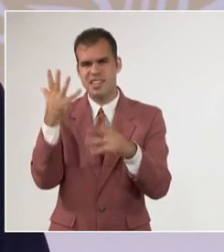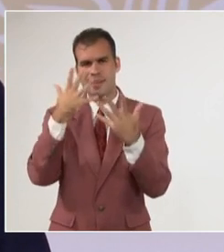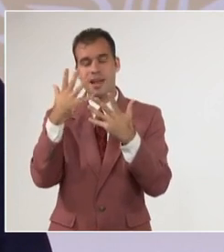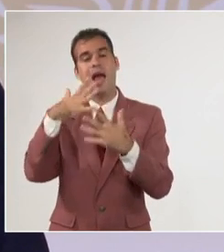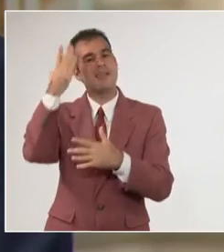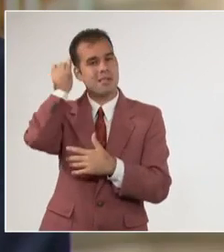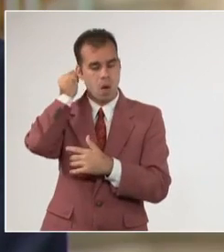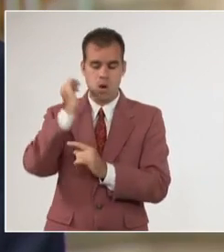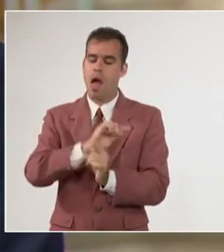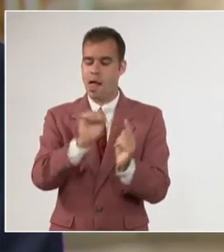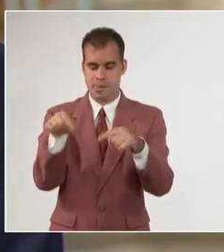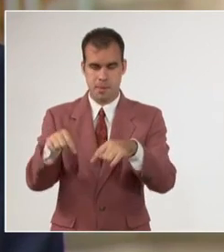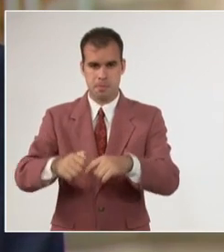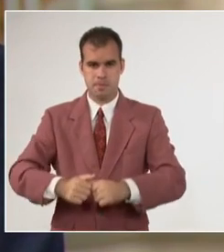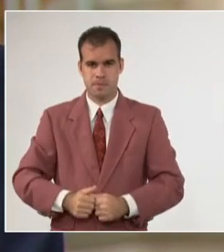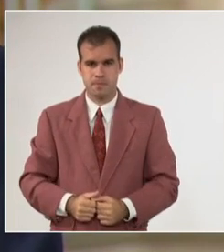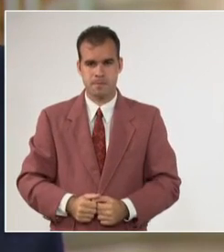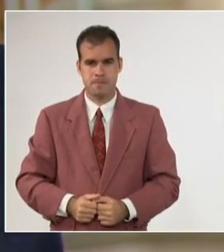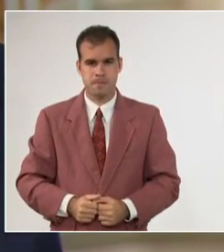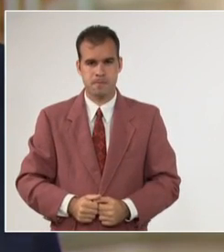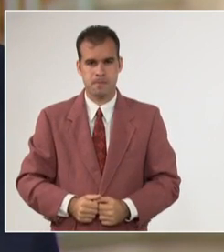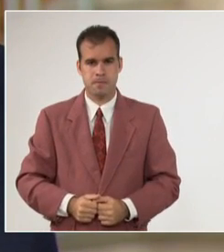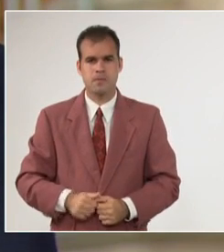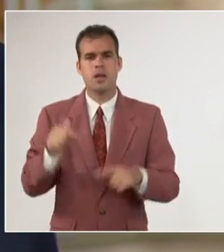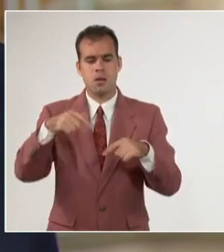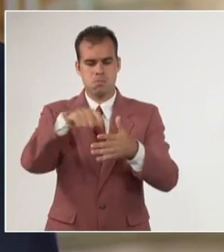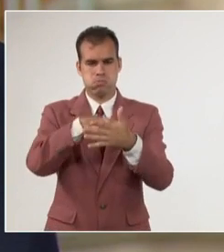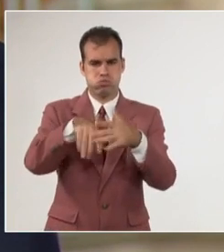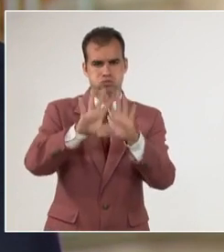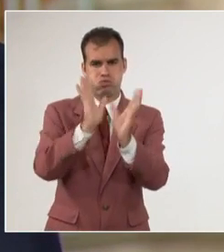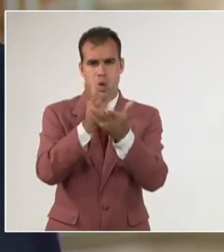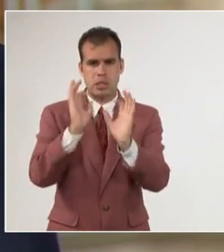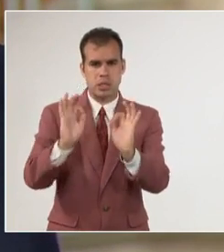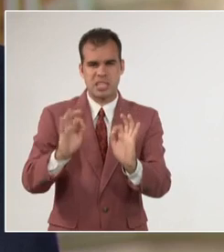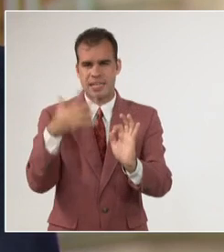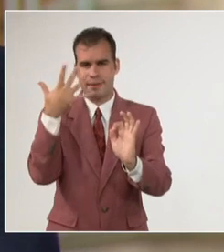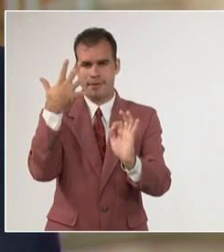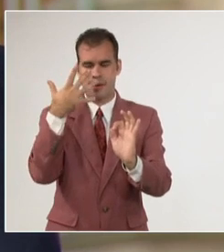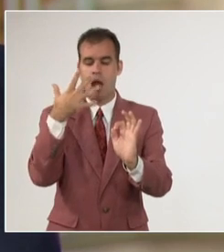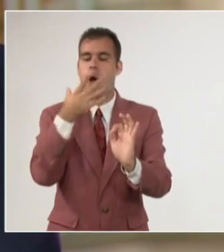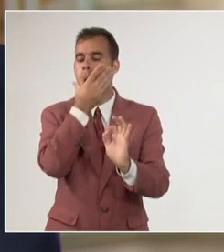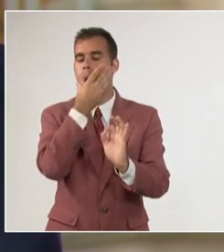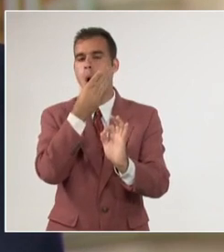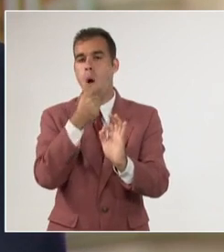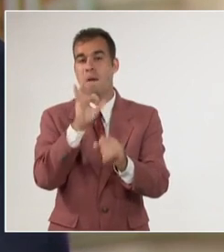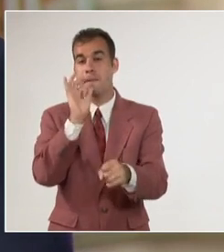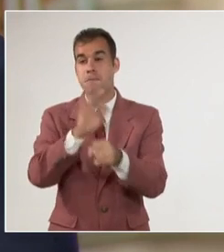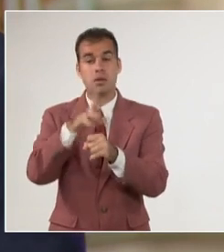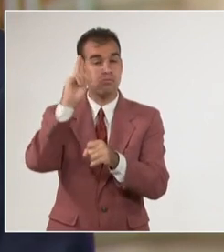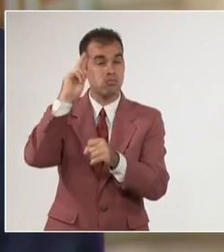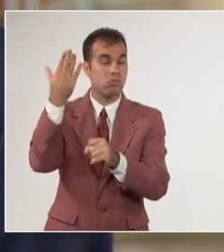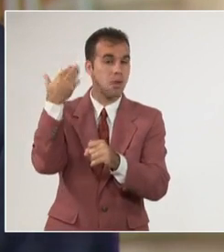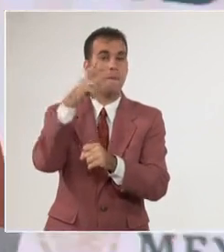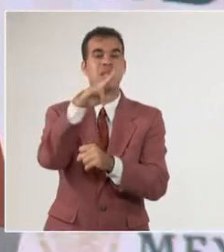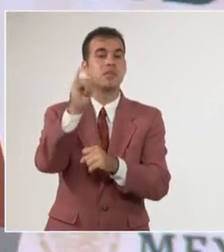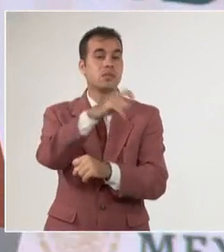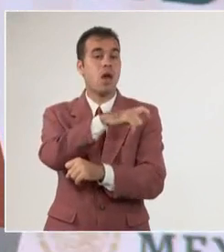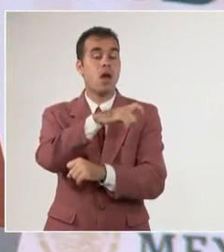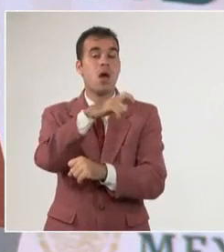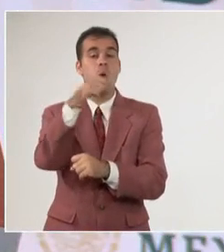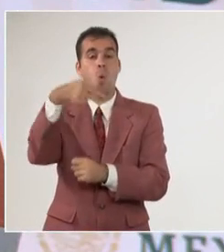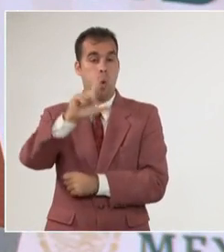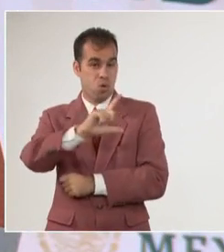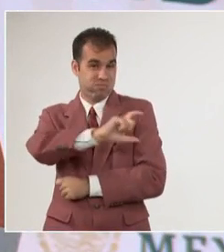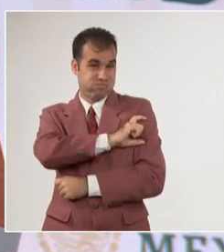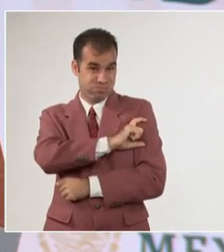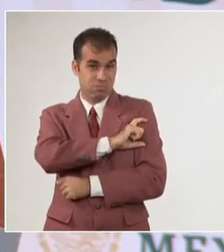Raúl. Aquí se entrenaron y organizaron su expedición los jóvenes de la generación del centenario. Aquí forjaron amistades